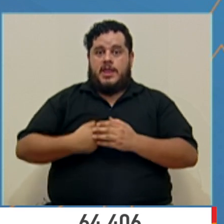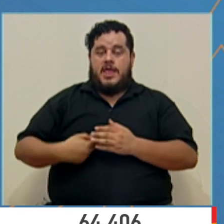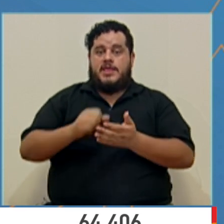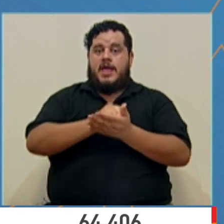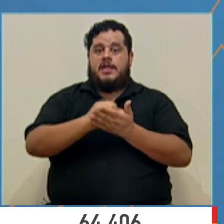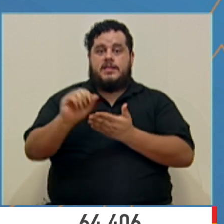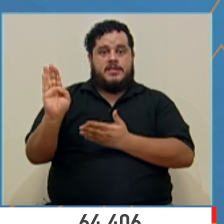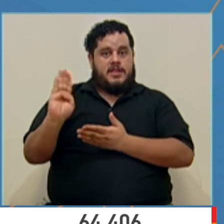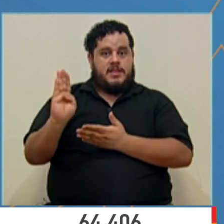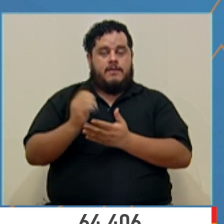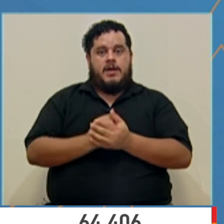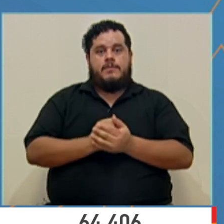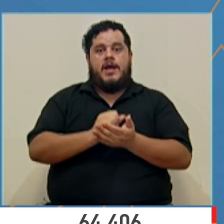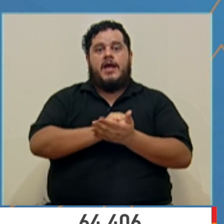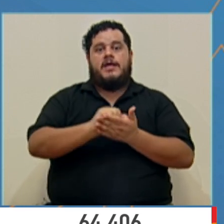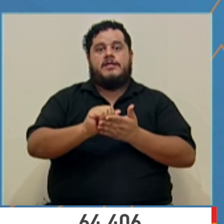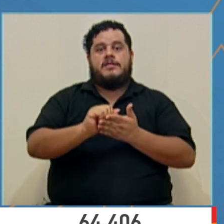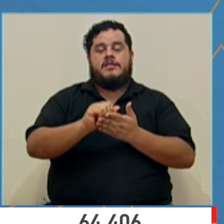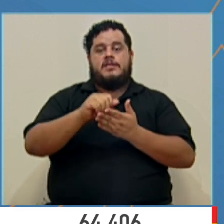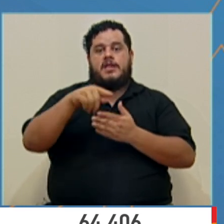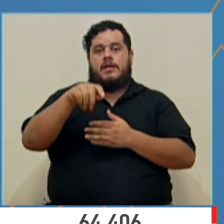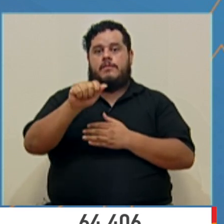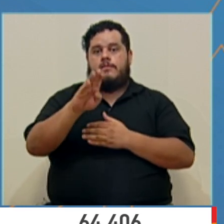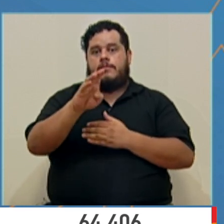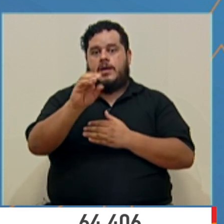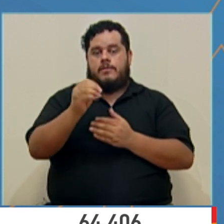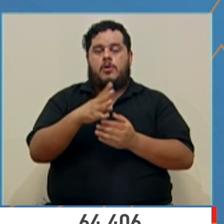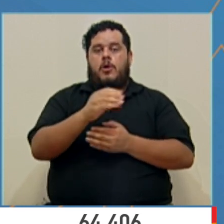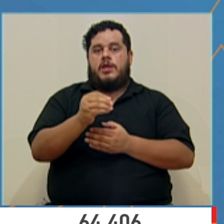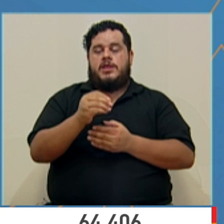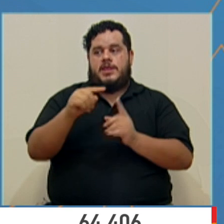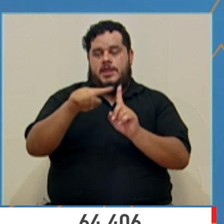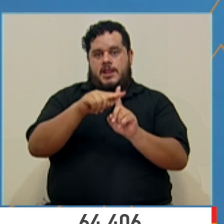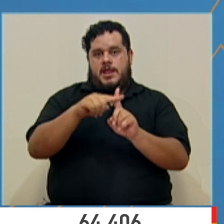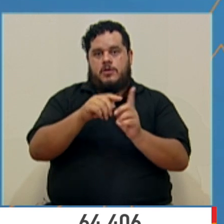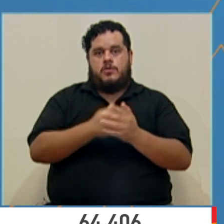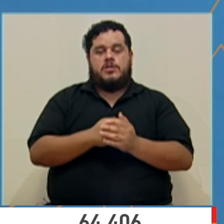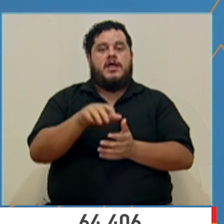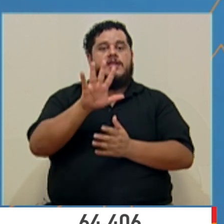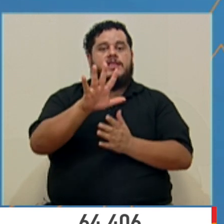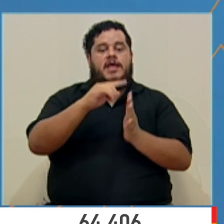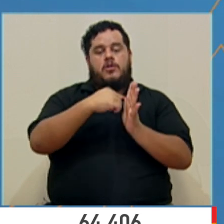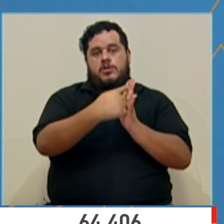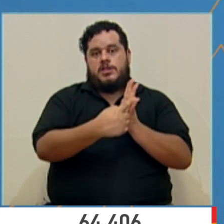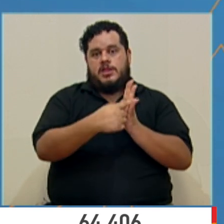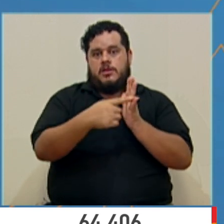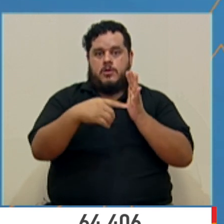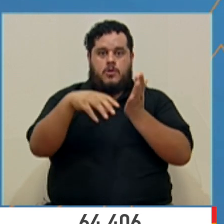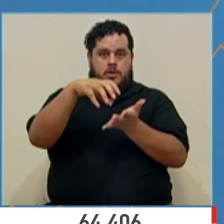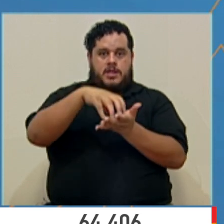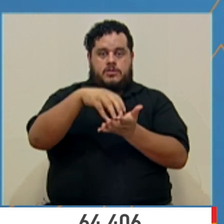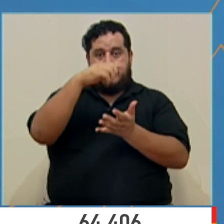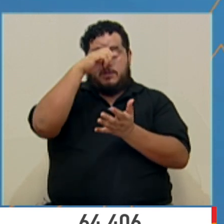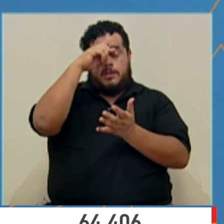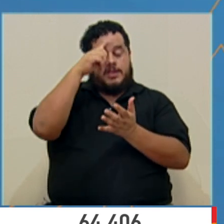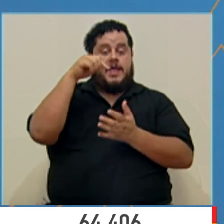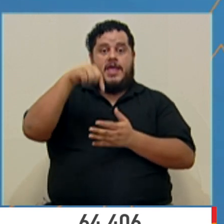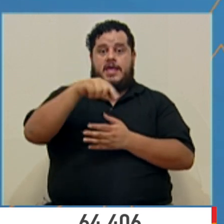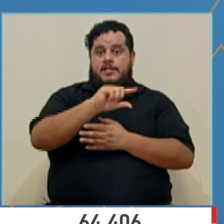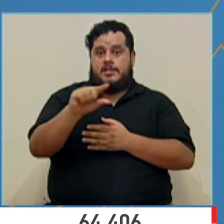Santa Bárbara, San Pablo y La Cruz. De los 5 cantones, en esta semana